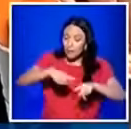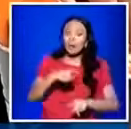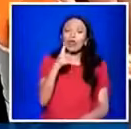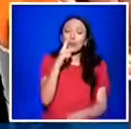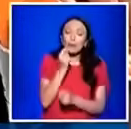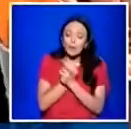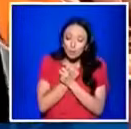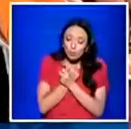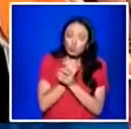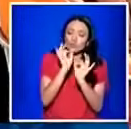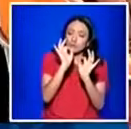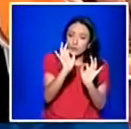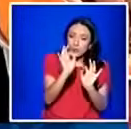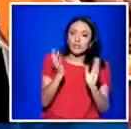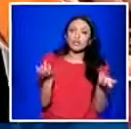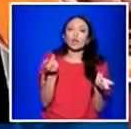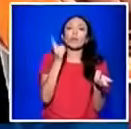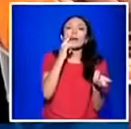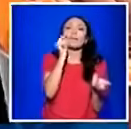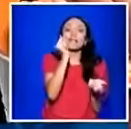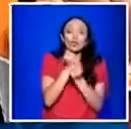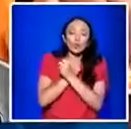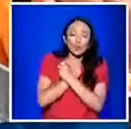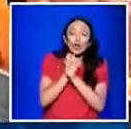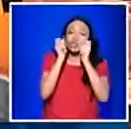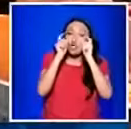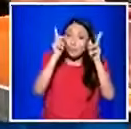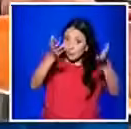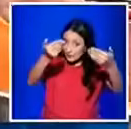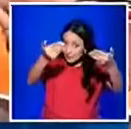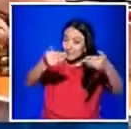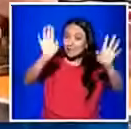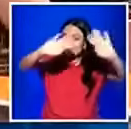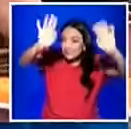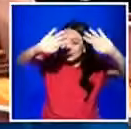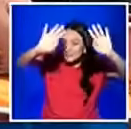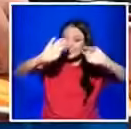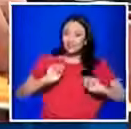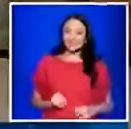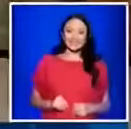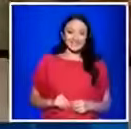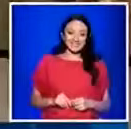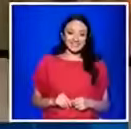papitos. Vendrán, papitos, que tengo muchas sorpresas. Chao, papis.